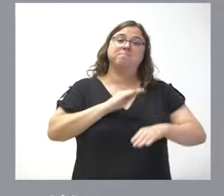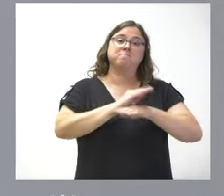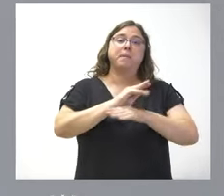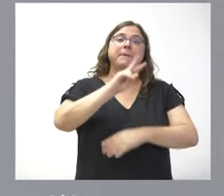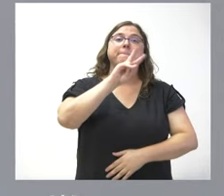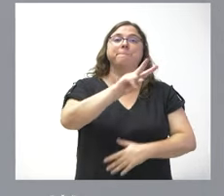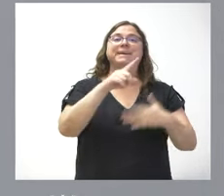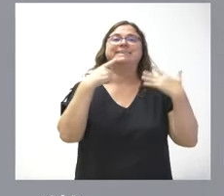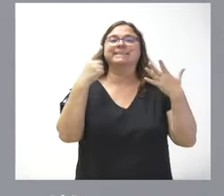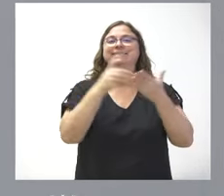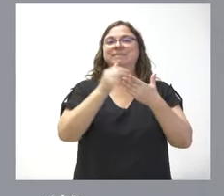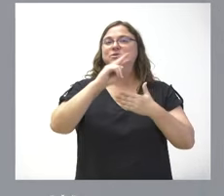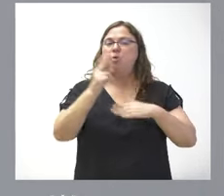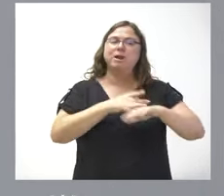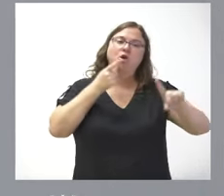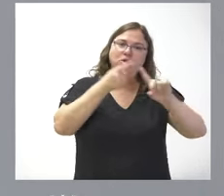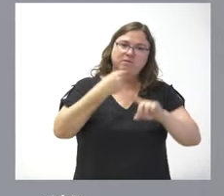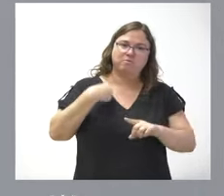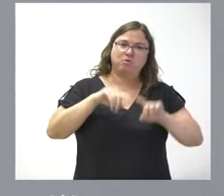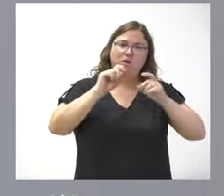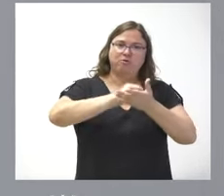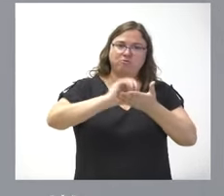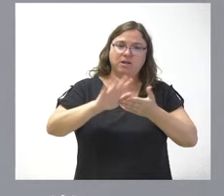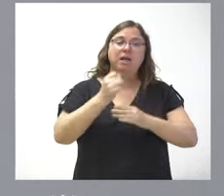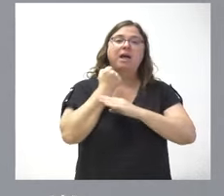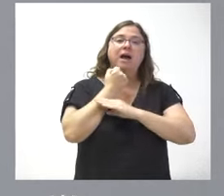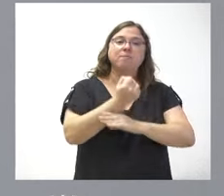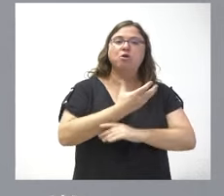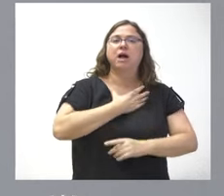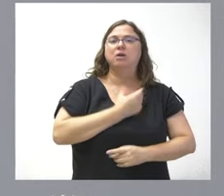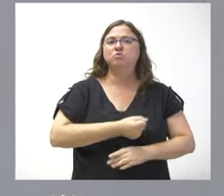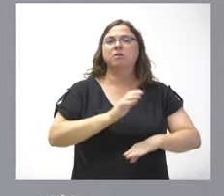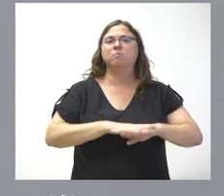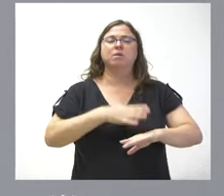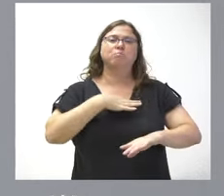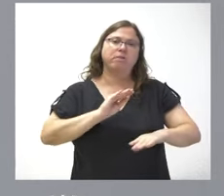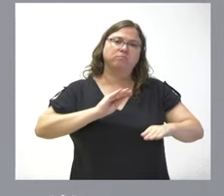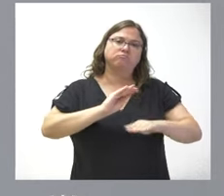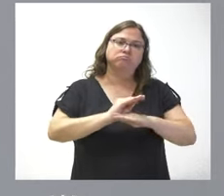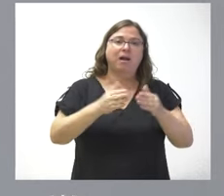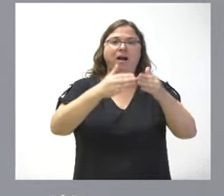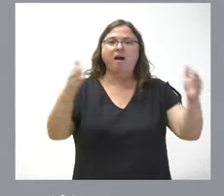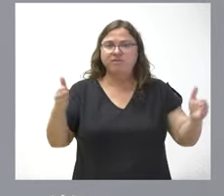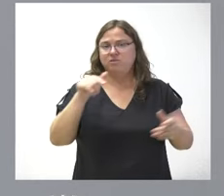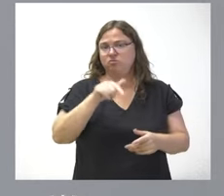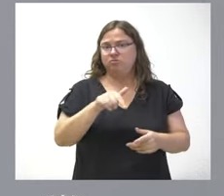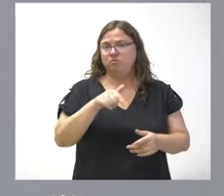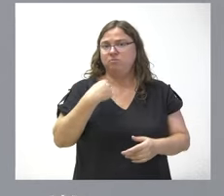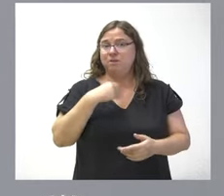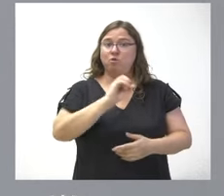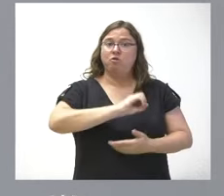de euros para ese objetivo y se apoya las corporaciones locales para que tengan estos centros abiertos en este objetivo de la